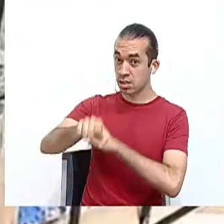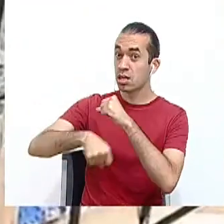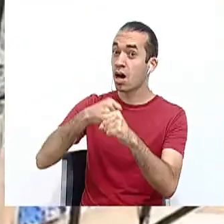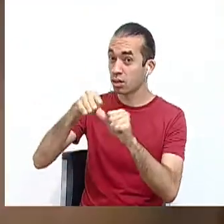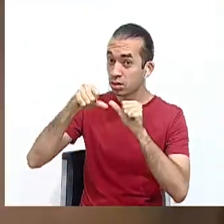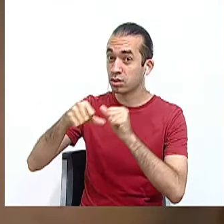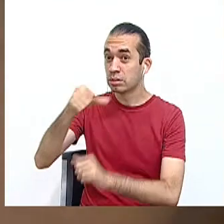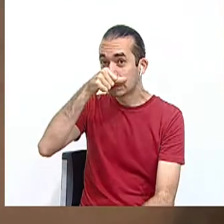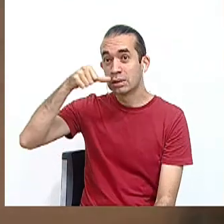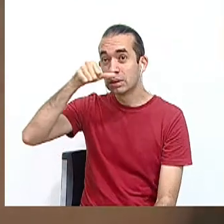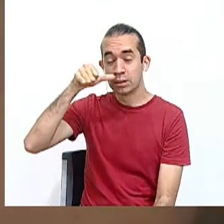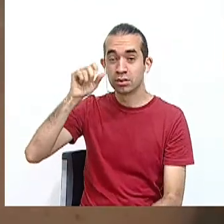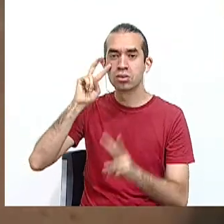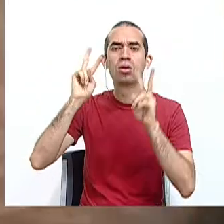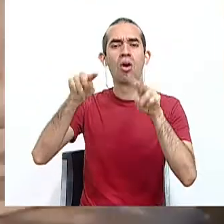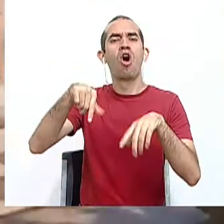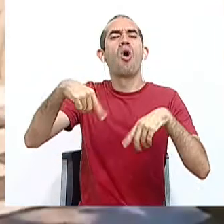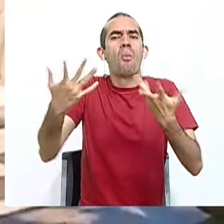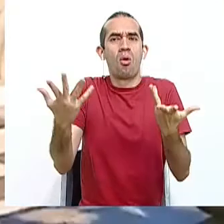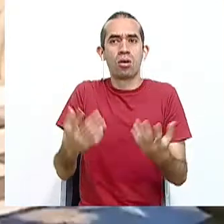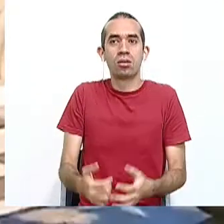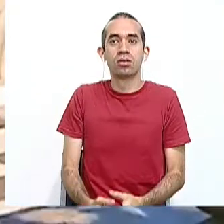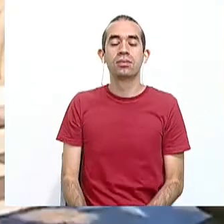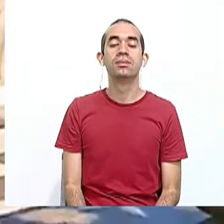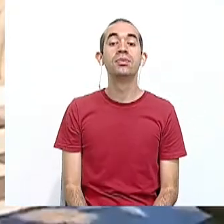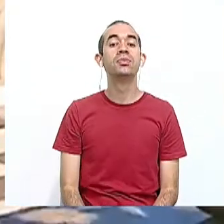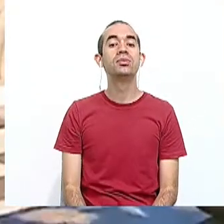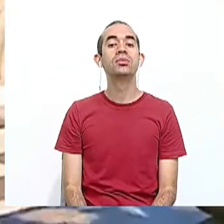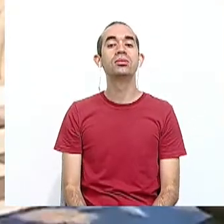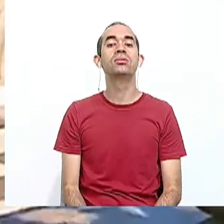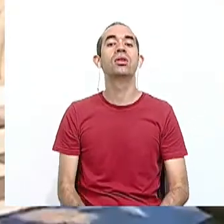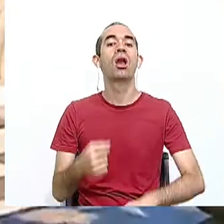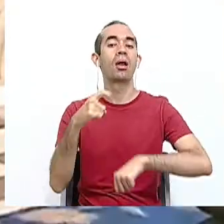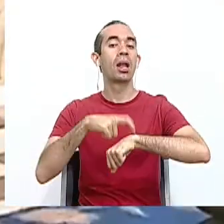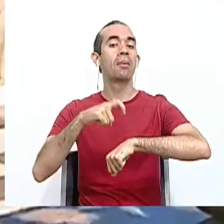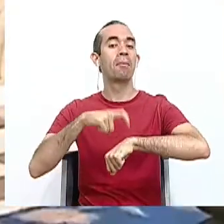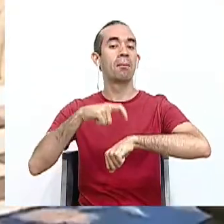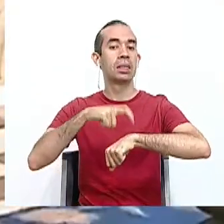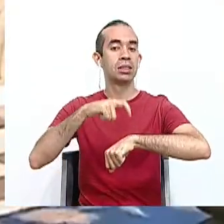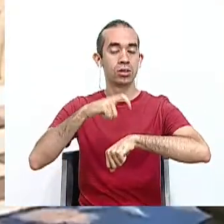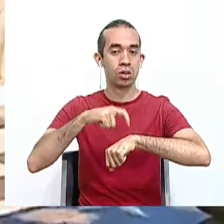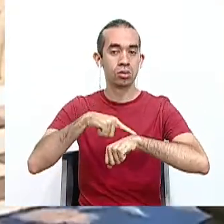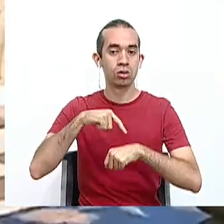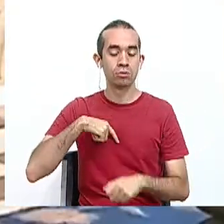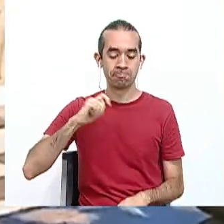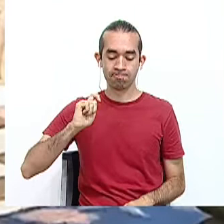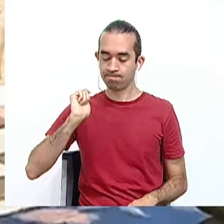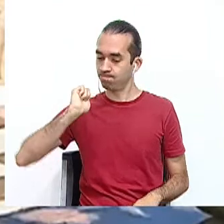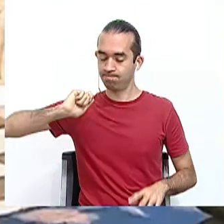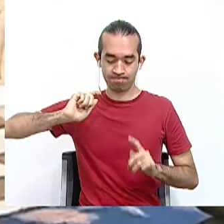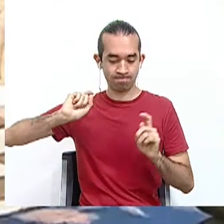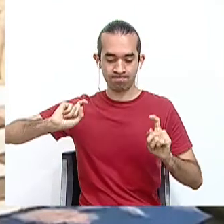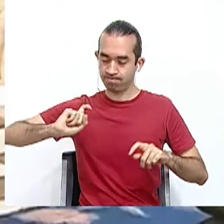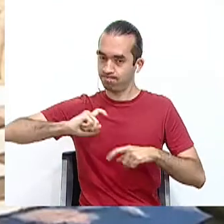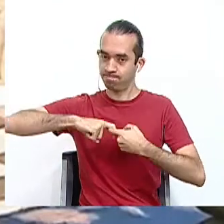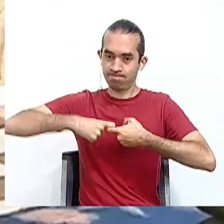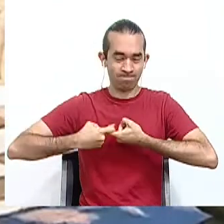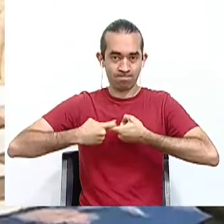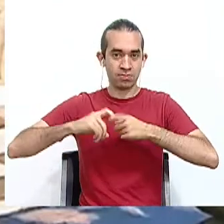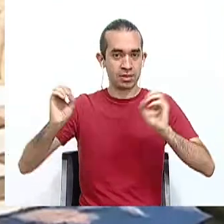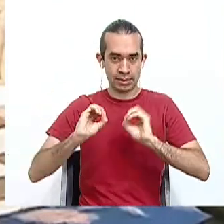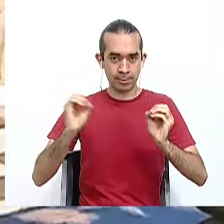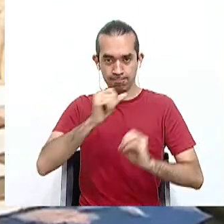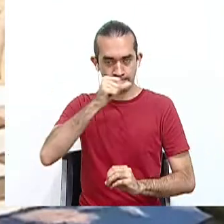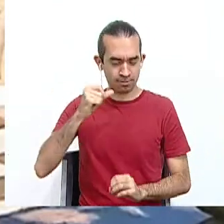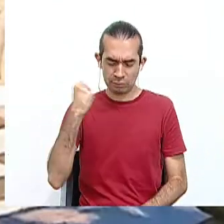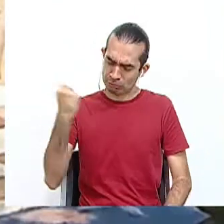lo encontramos así. Ese periodo para acá que he estado en abstinencia, sí ha sido momentos